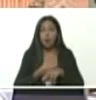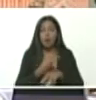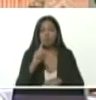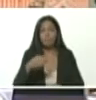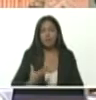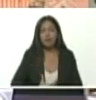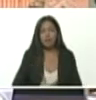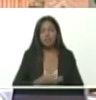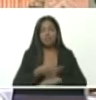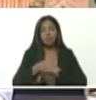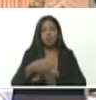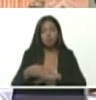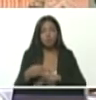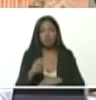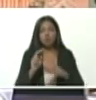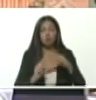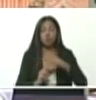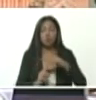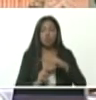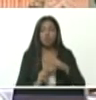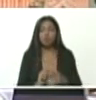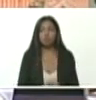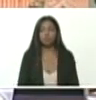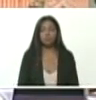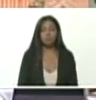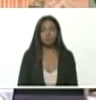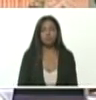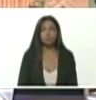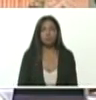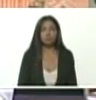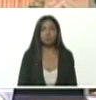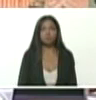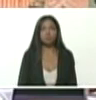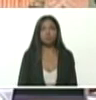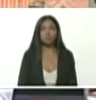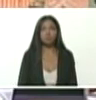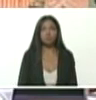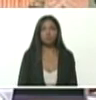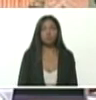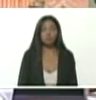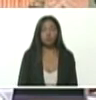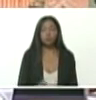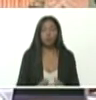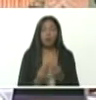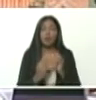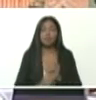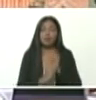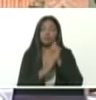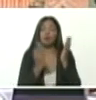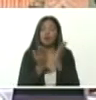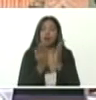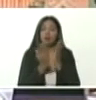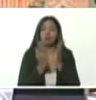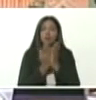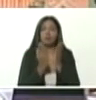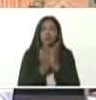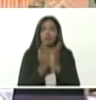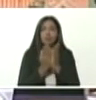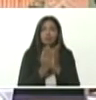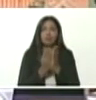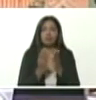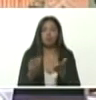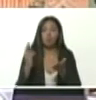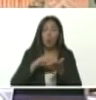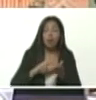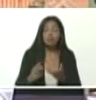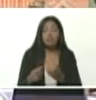del municipio Trujillo, Argerson Hernández, con la directora de esta escuela en el regreso